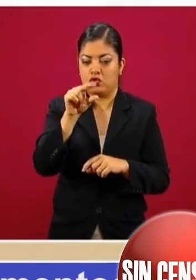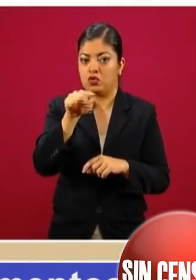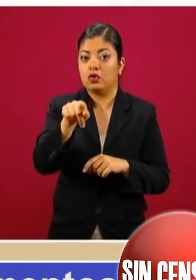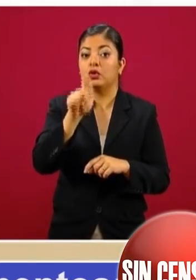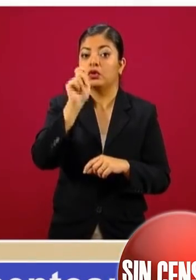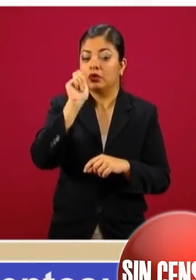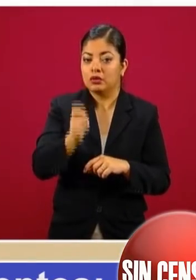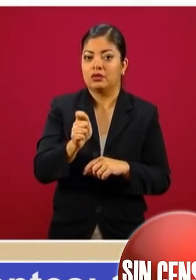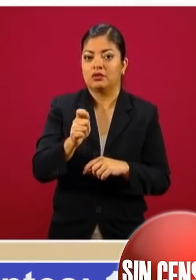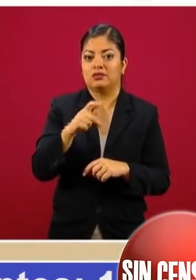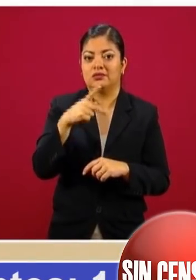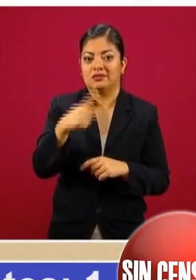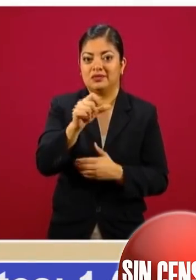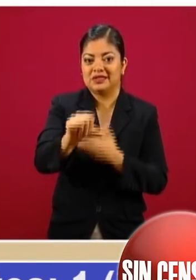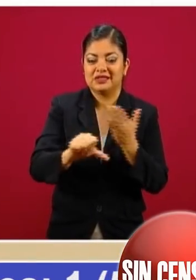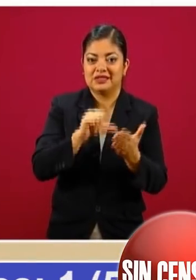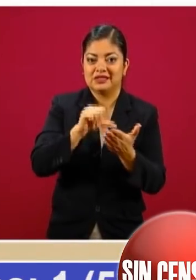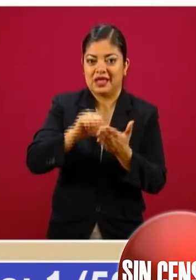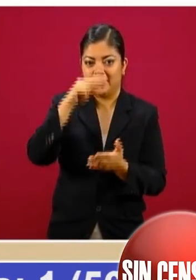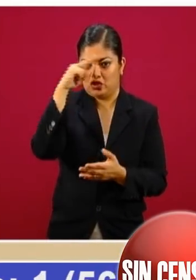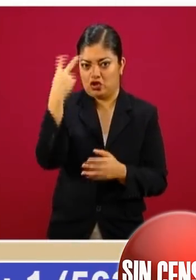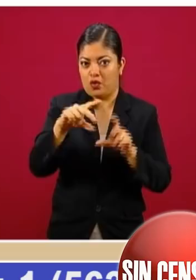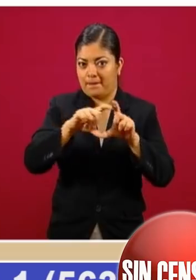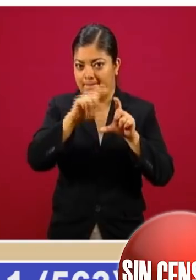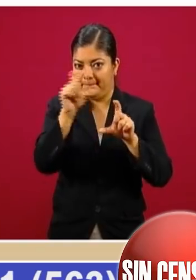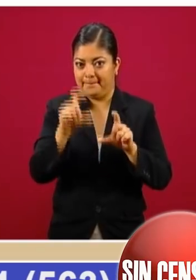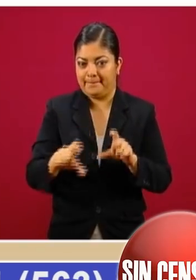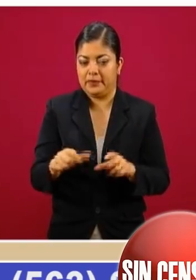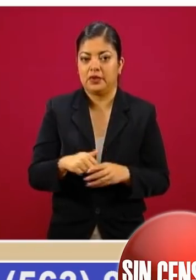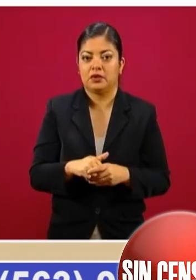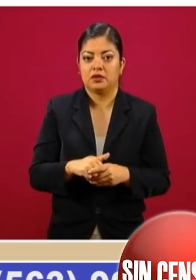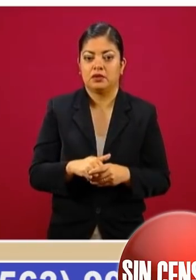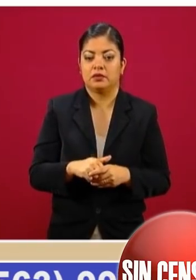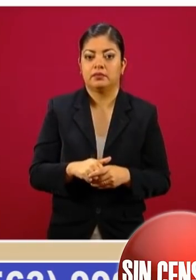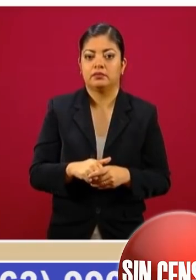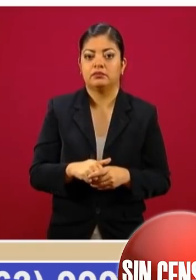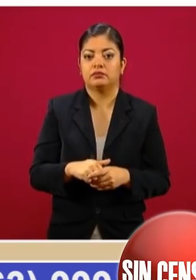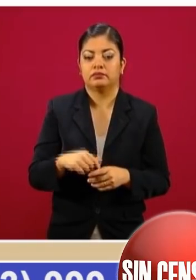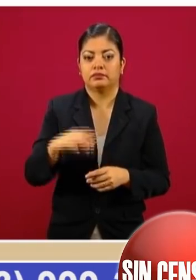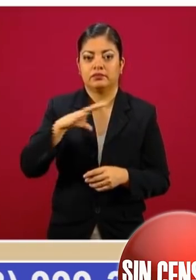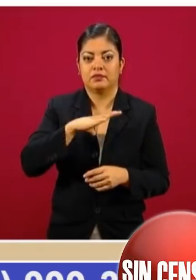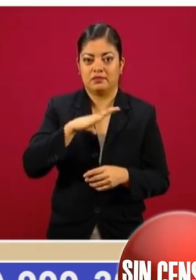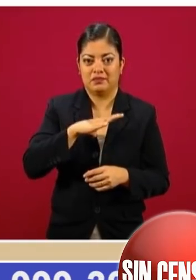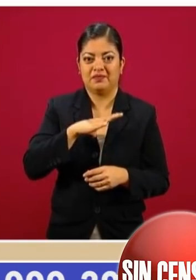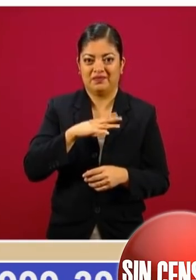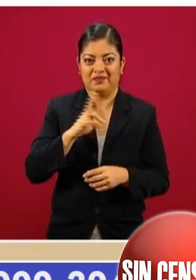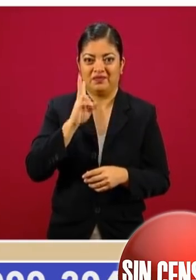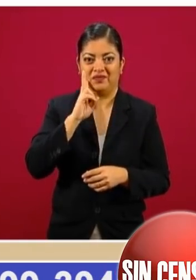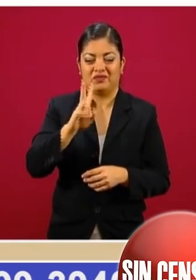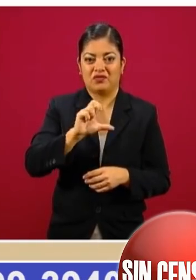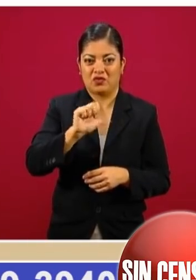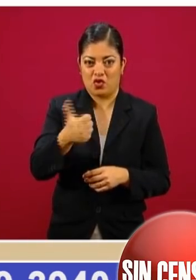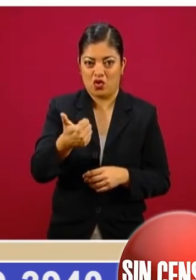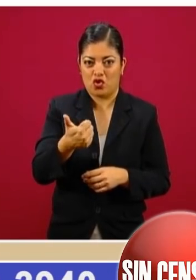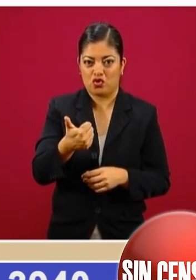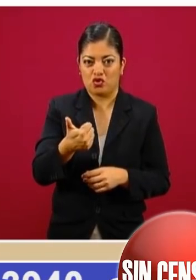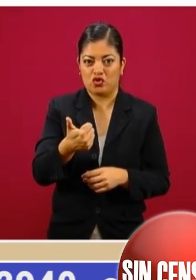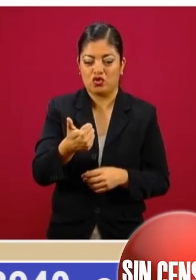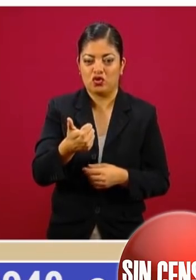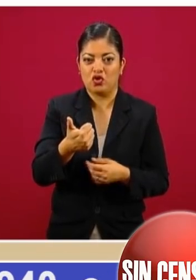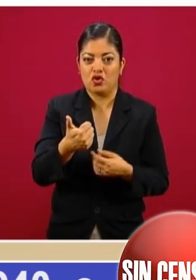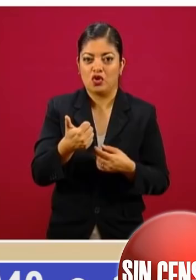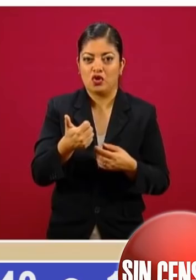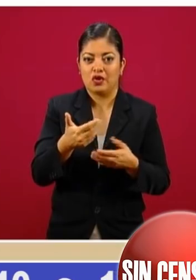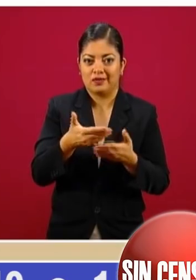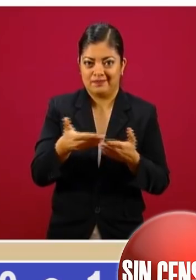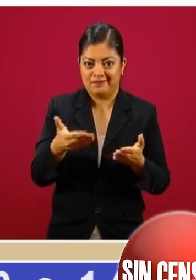país. Y esto, como se puede ver aquí y en la gráfica que ahora pondremos, que es la más